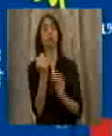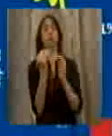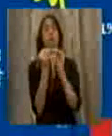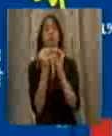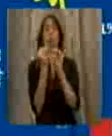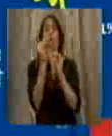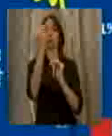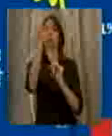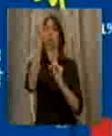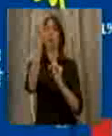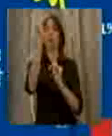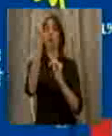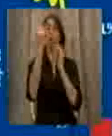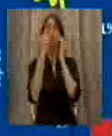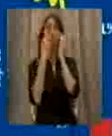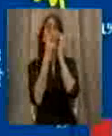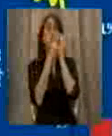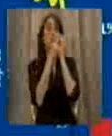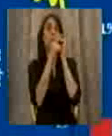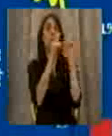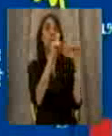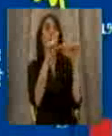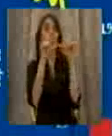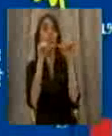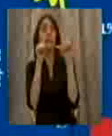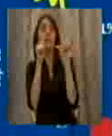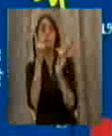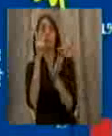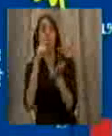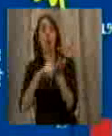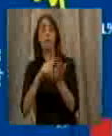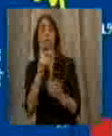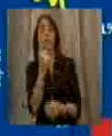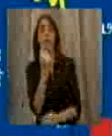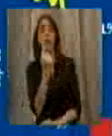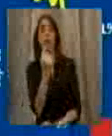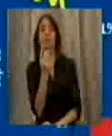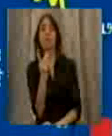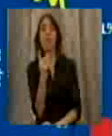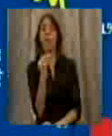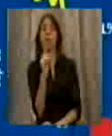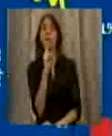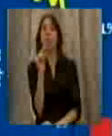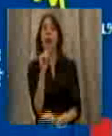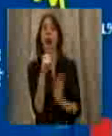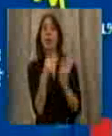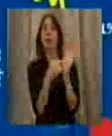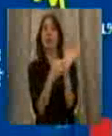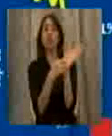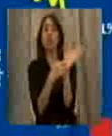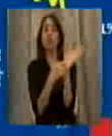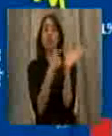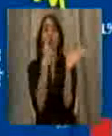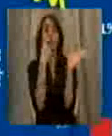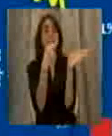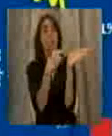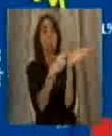subió, pero fíjense de nuevo en los datos del 2011. Los datos del 2011 muestran